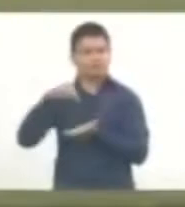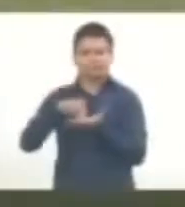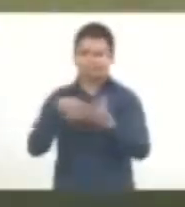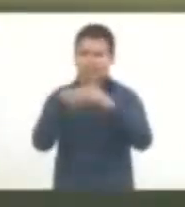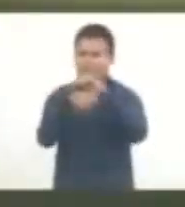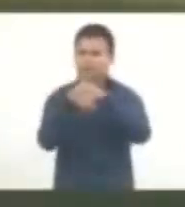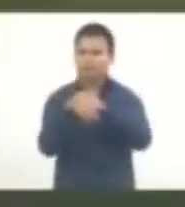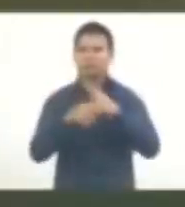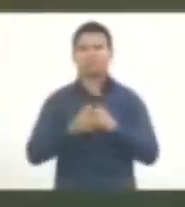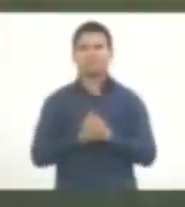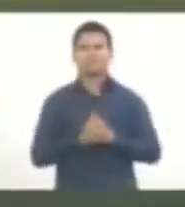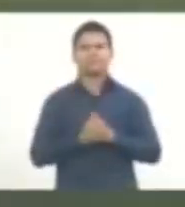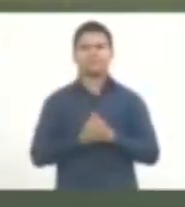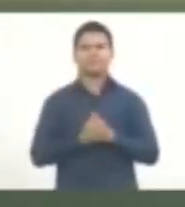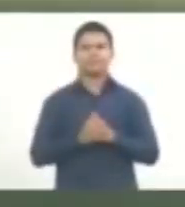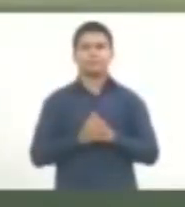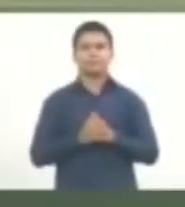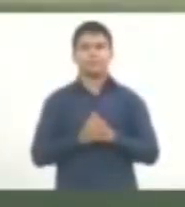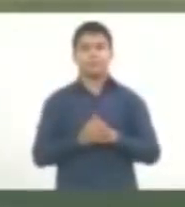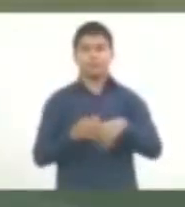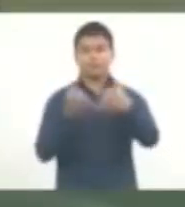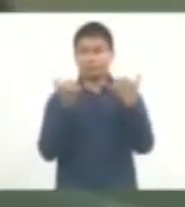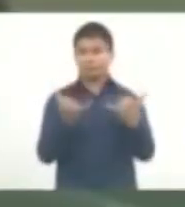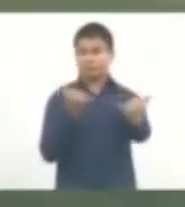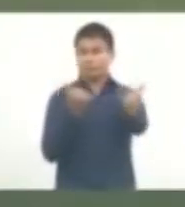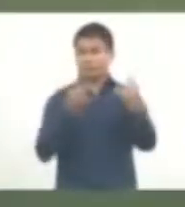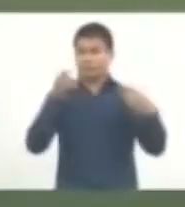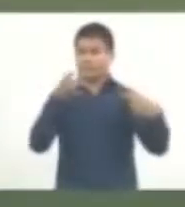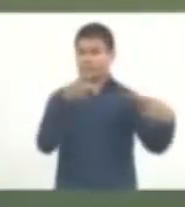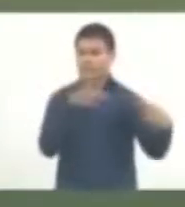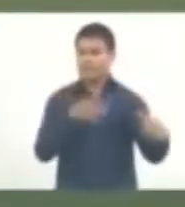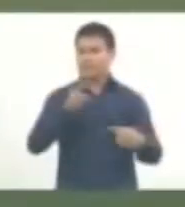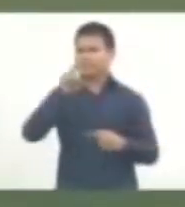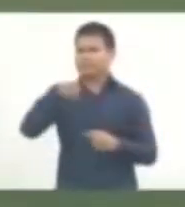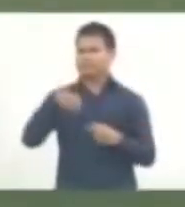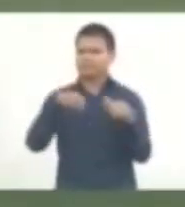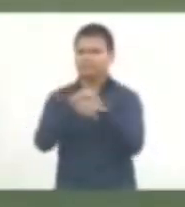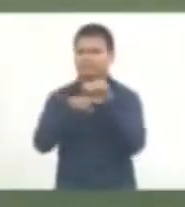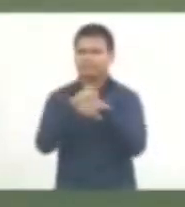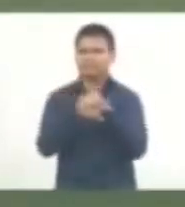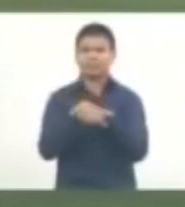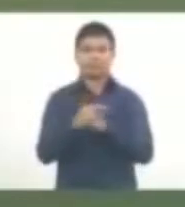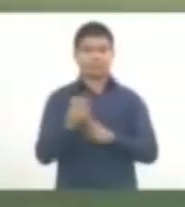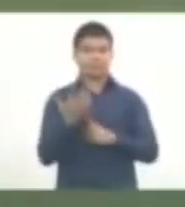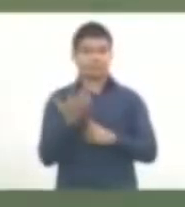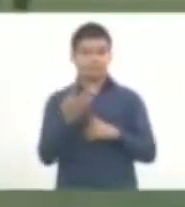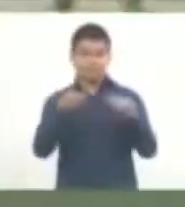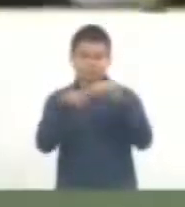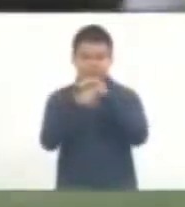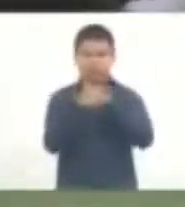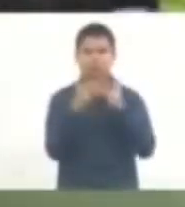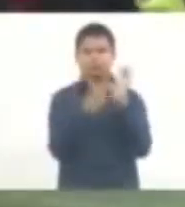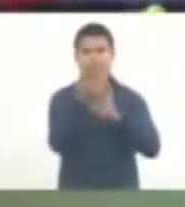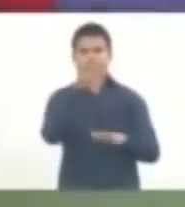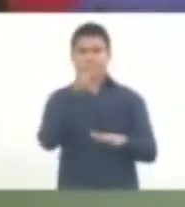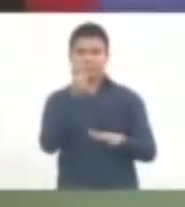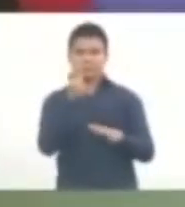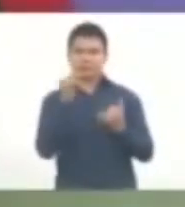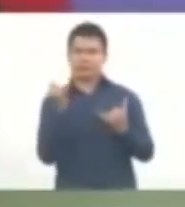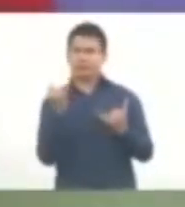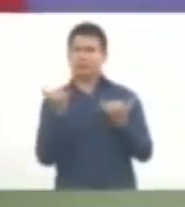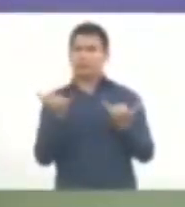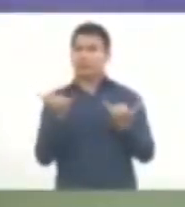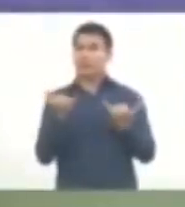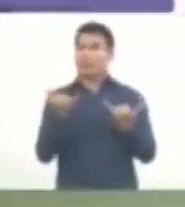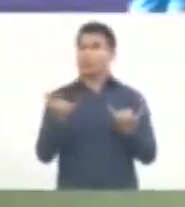En esta doble fecha de eliminatorias, lo que se necesita es goles. El atlanticense llega con 5 dianas en el 2017 en el Calcio y es el goleador